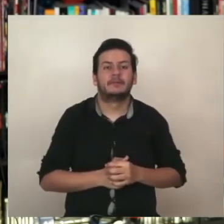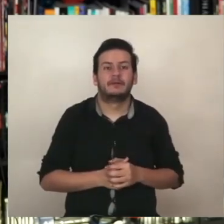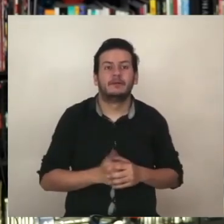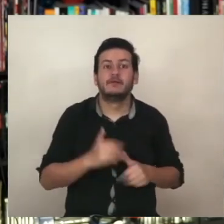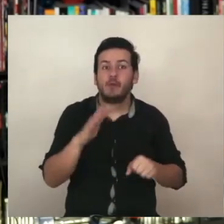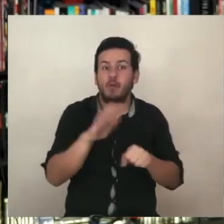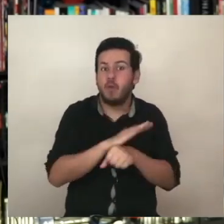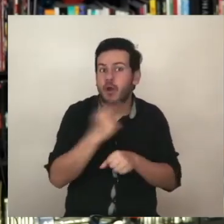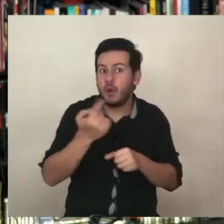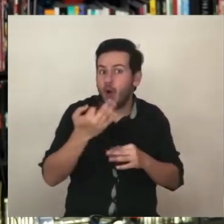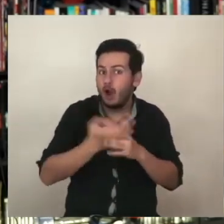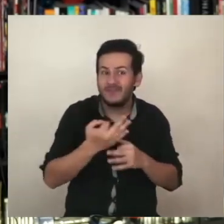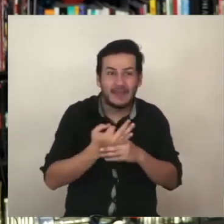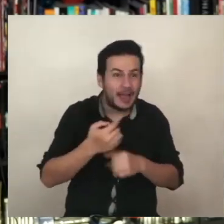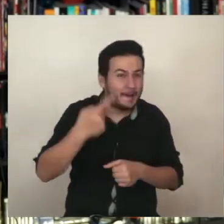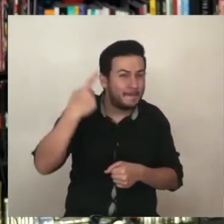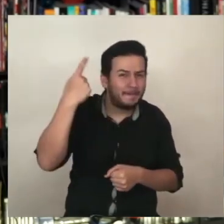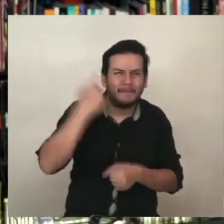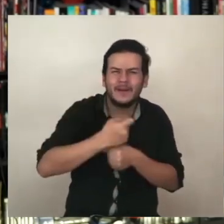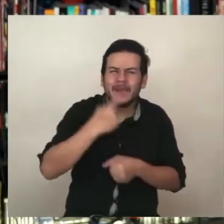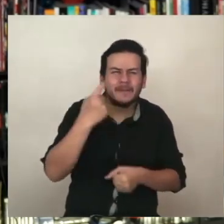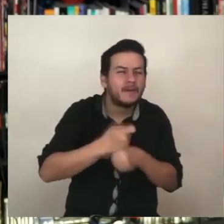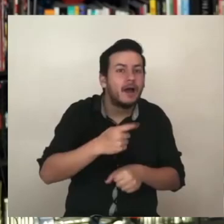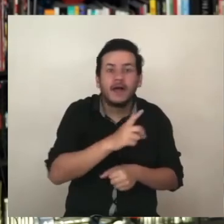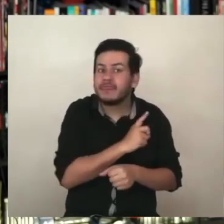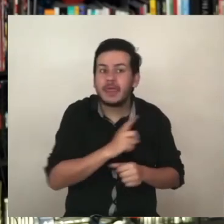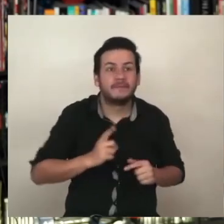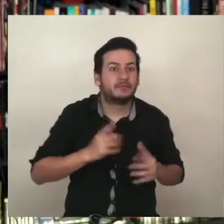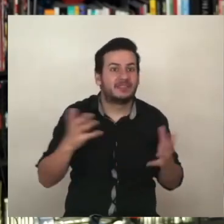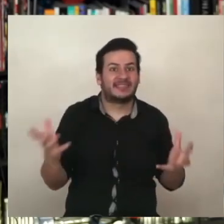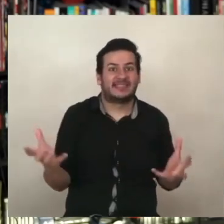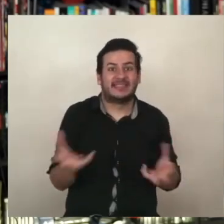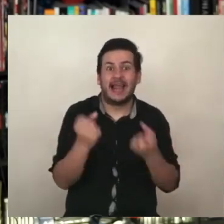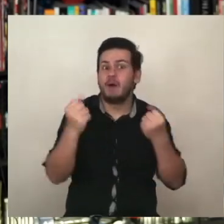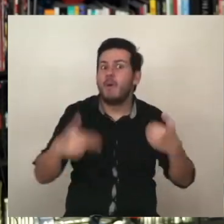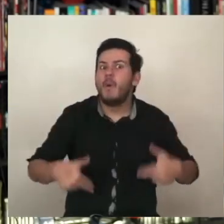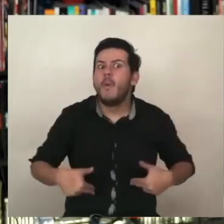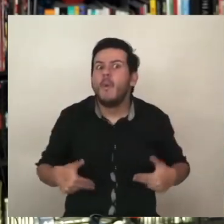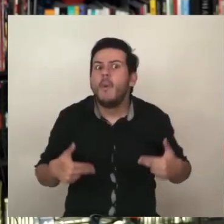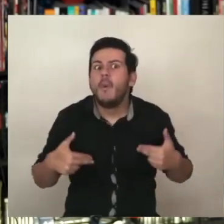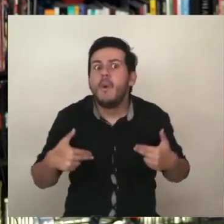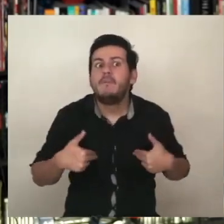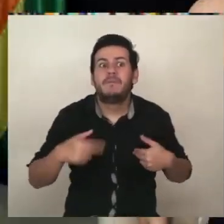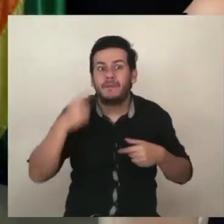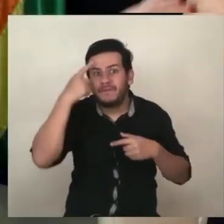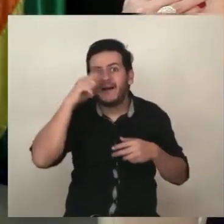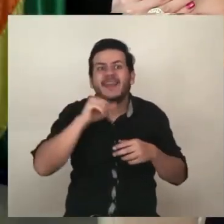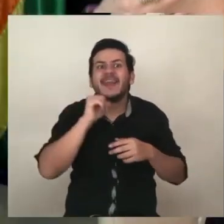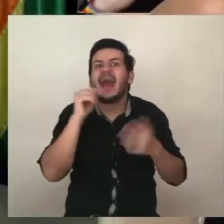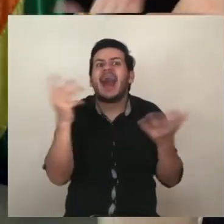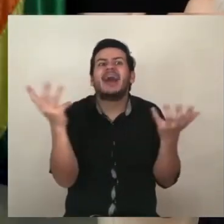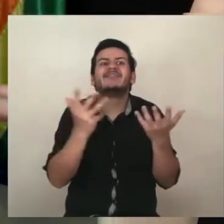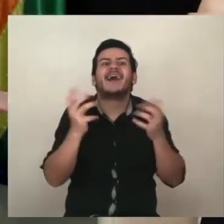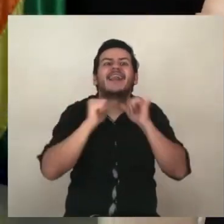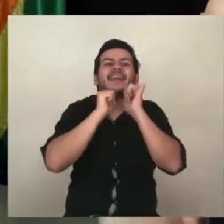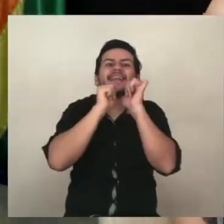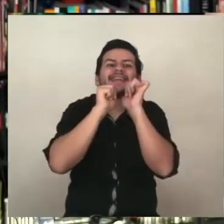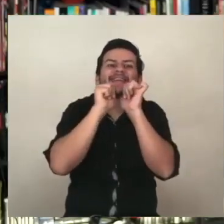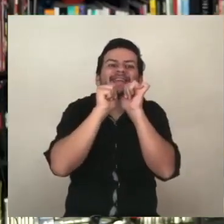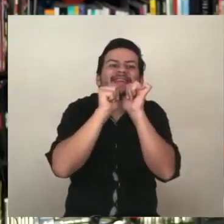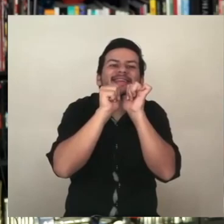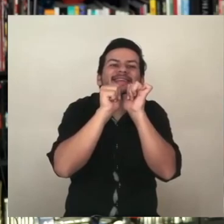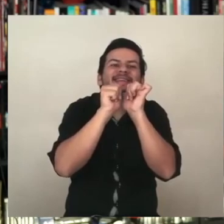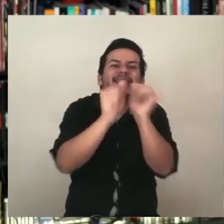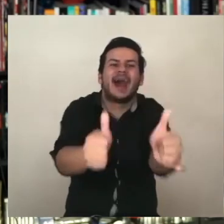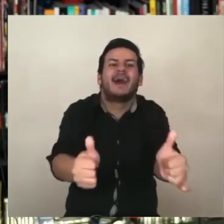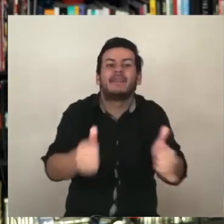la primera y quizás única ocasión que vamos a tener para salvar a la humanidad haciendo absolutamente nada. Es el cielo pacheco, caray.